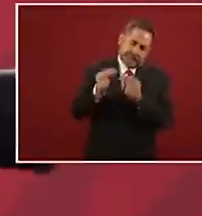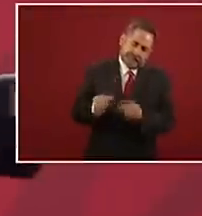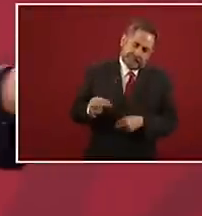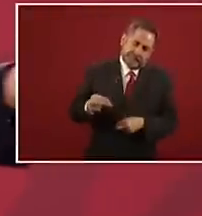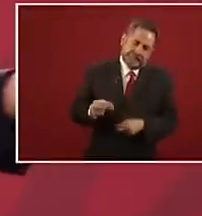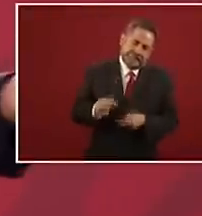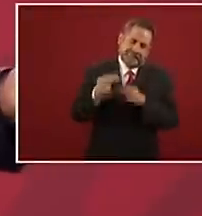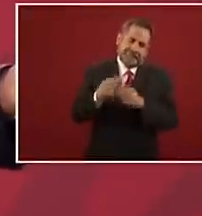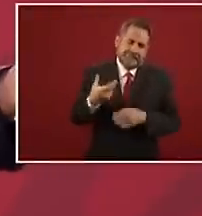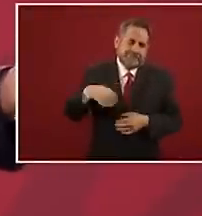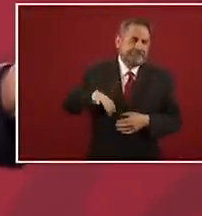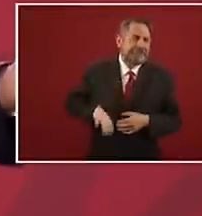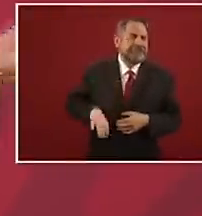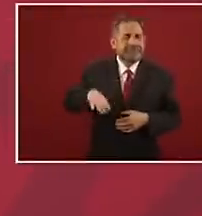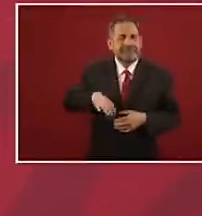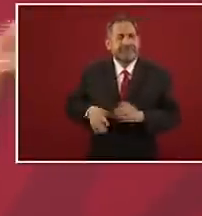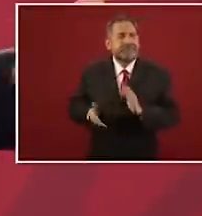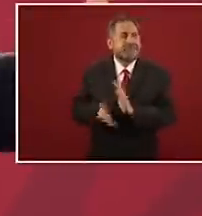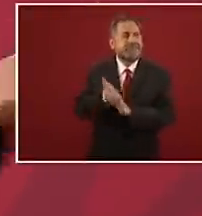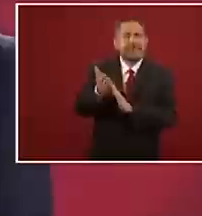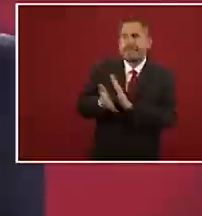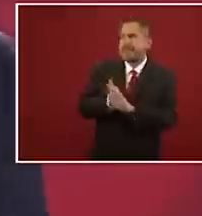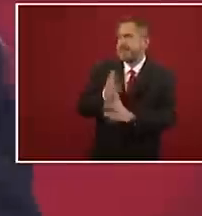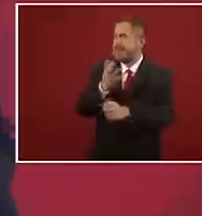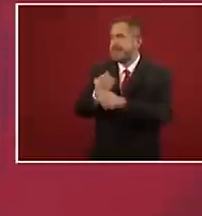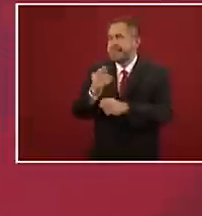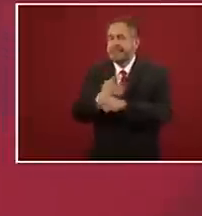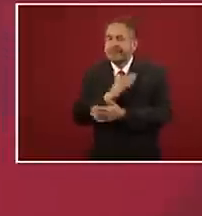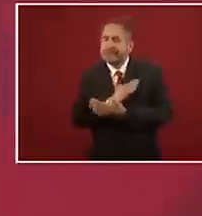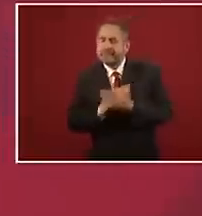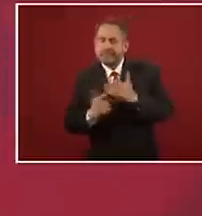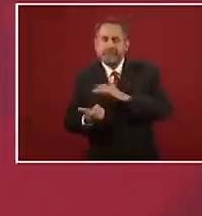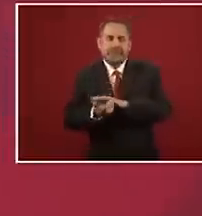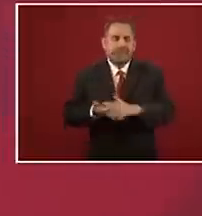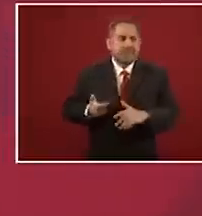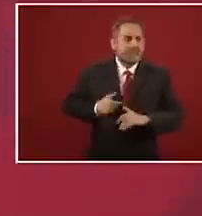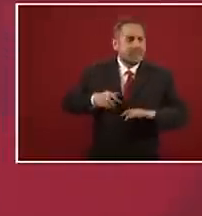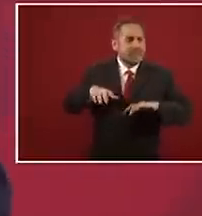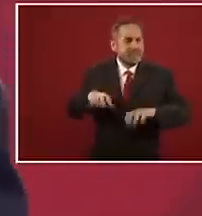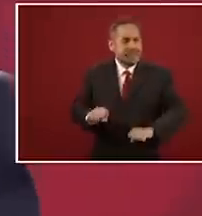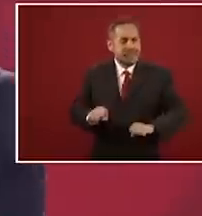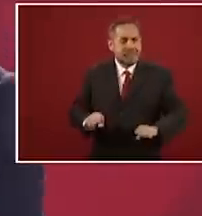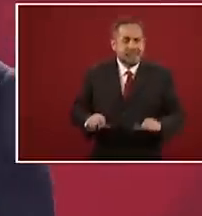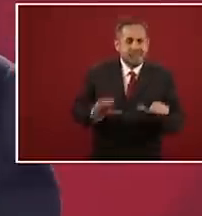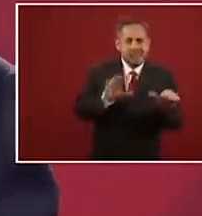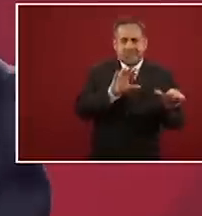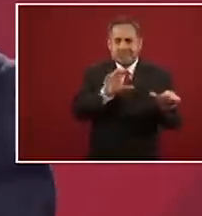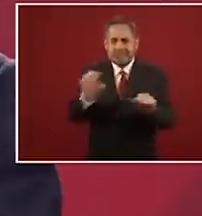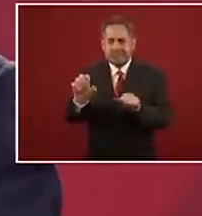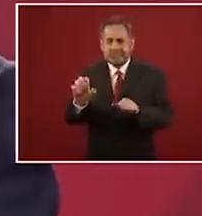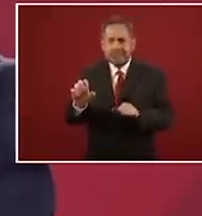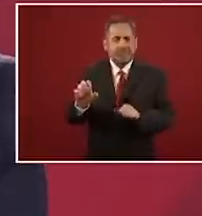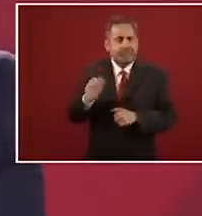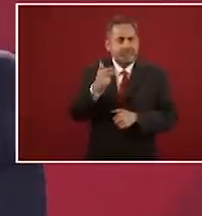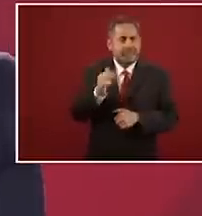inmobiliario, lo que buscaban era quedarse con las 600 hectáreas del actual aeropuerto.